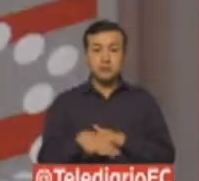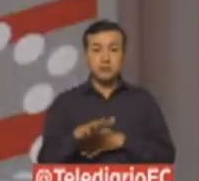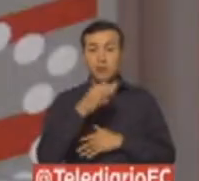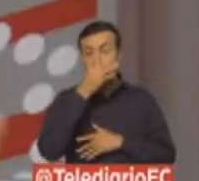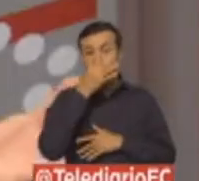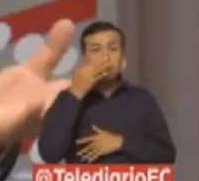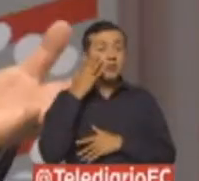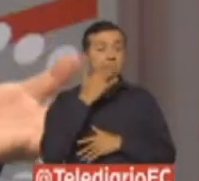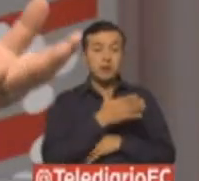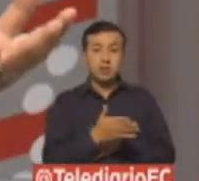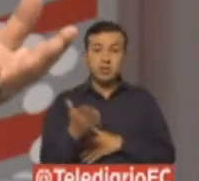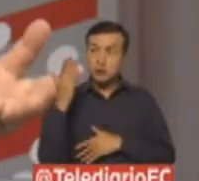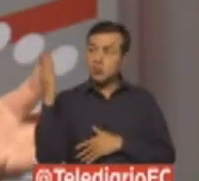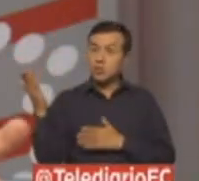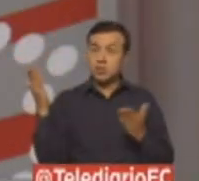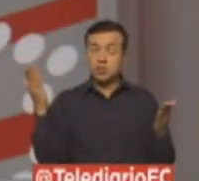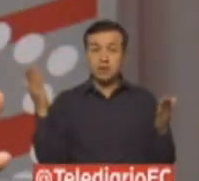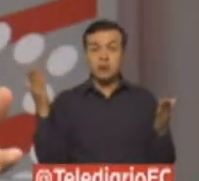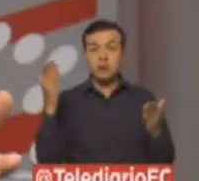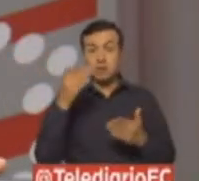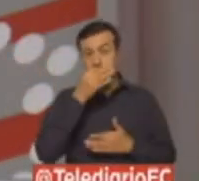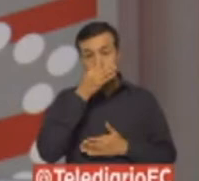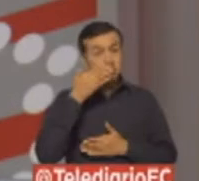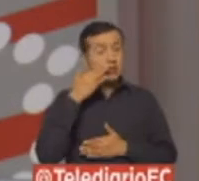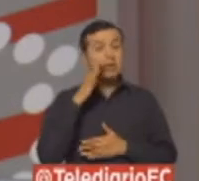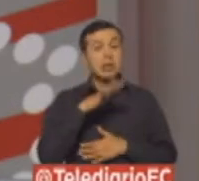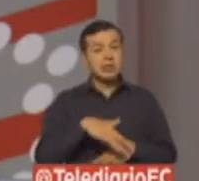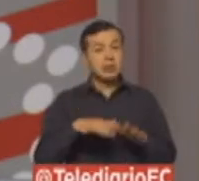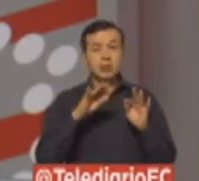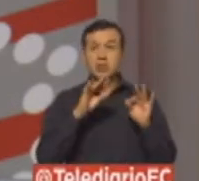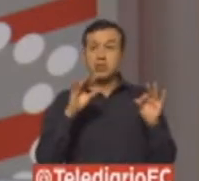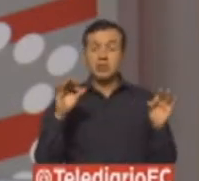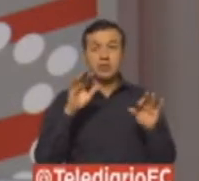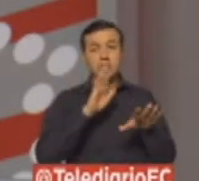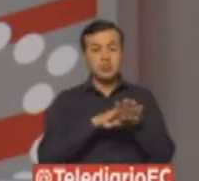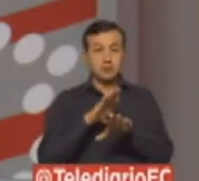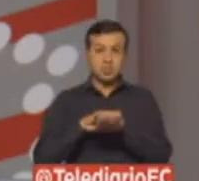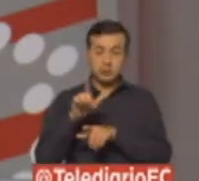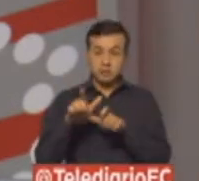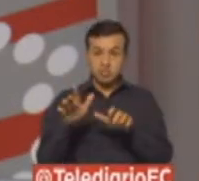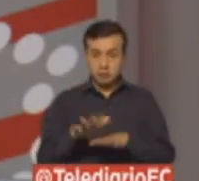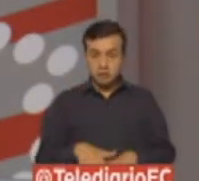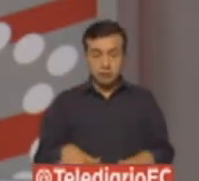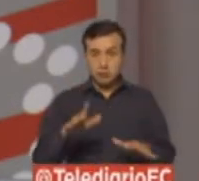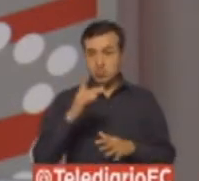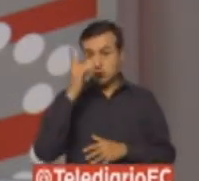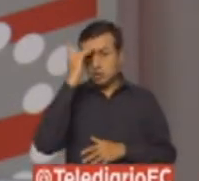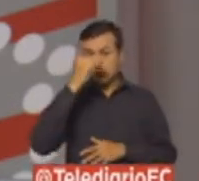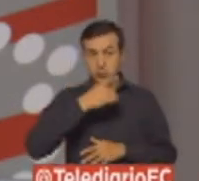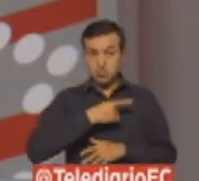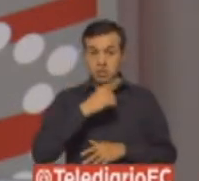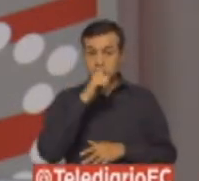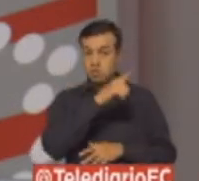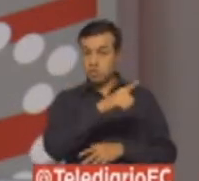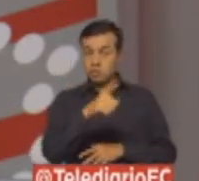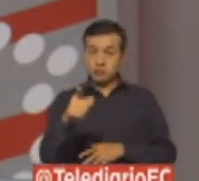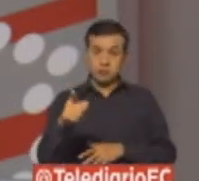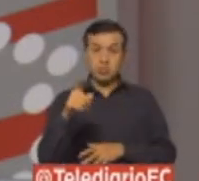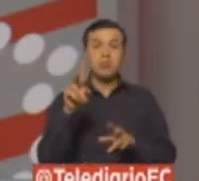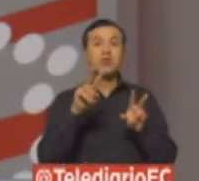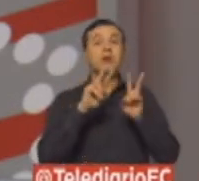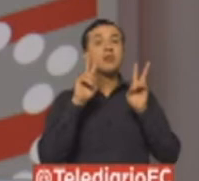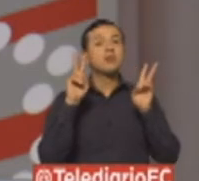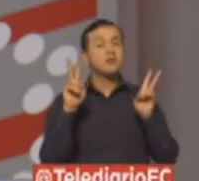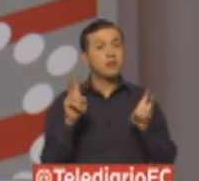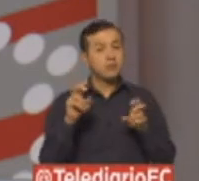amazonía ambos lugares impresionantemente delicados cual es el llamado a la ciudadanía las decisiones que ustedes tomen en relación